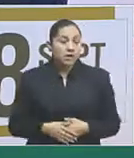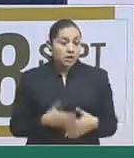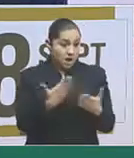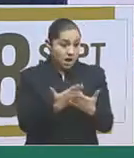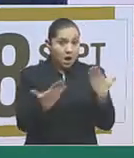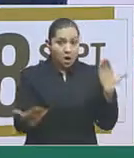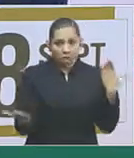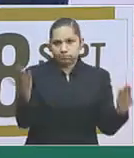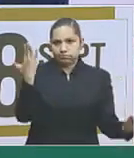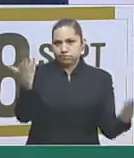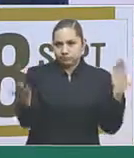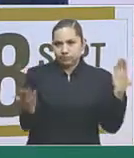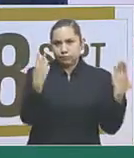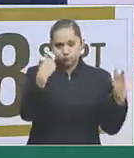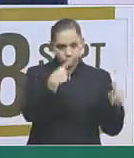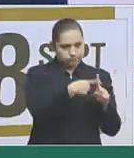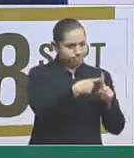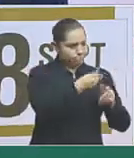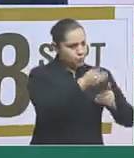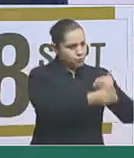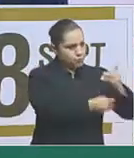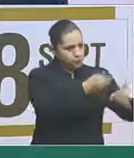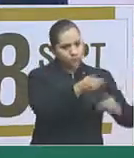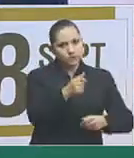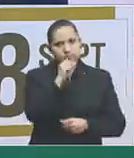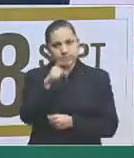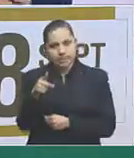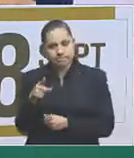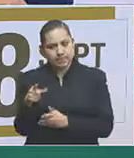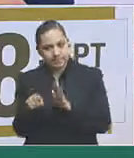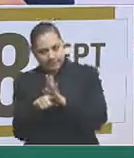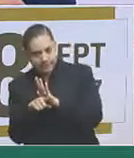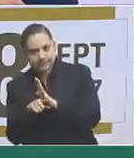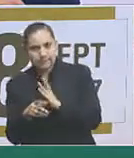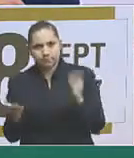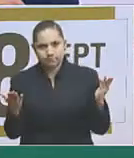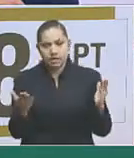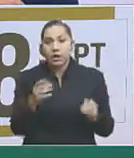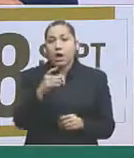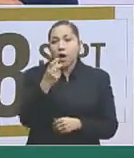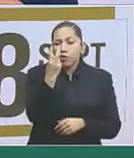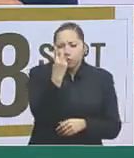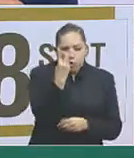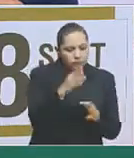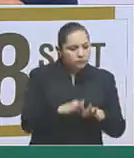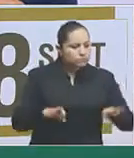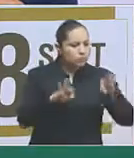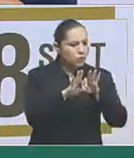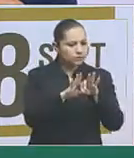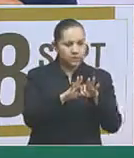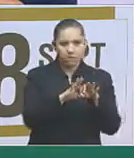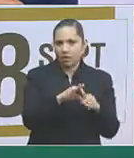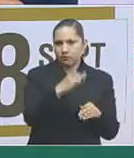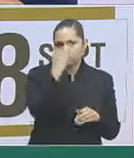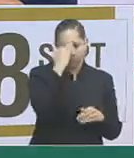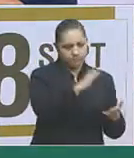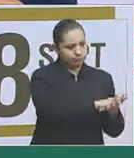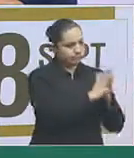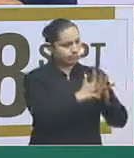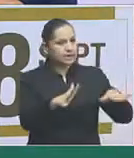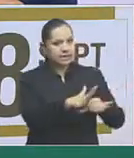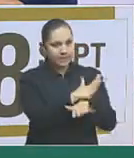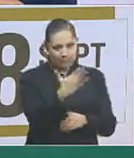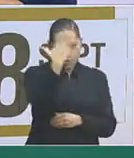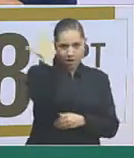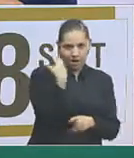punto de vista la revolución agrícola hace tres mil años y la revolución industrial hace 300 la verdadera